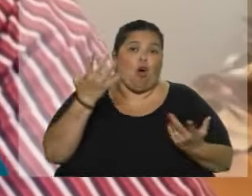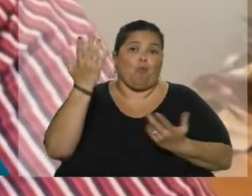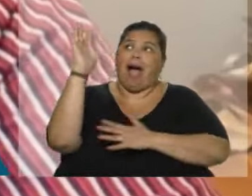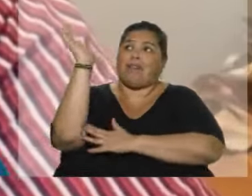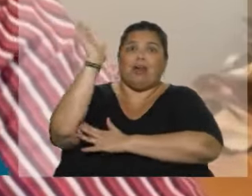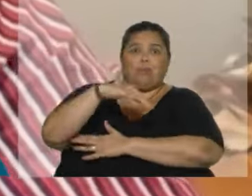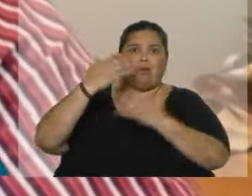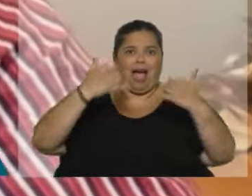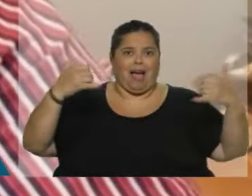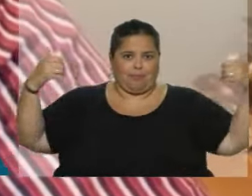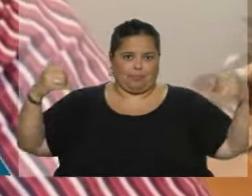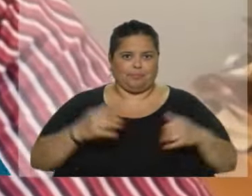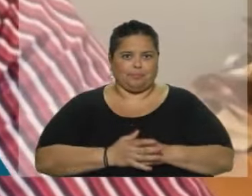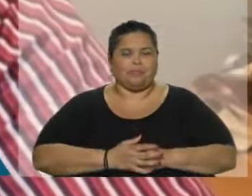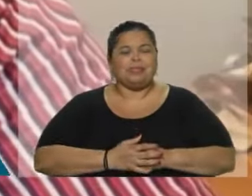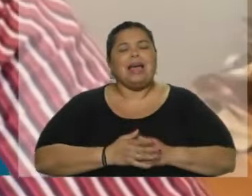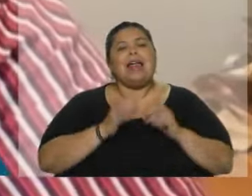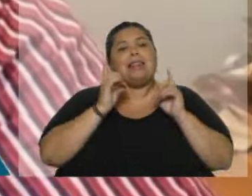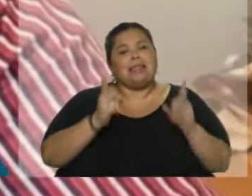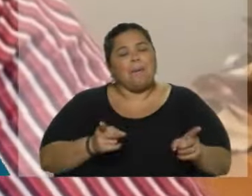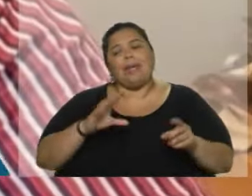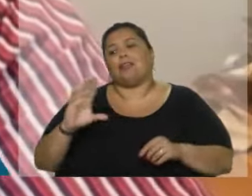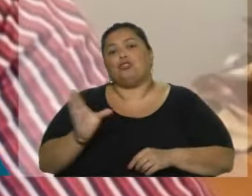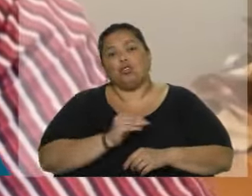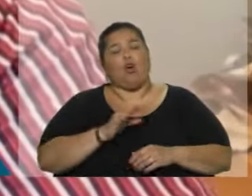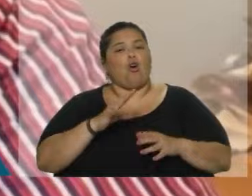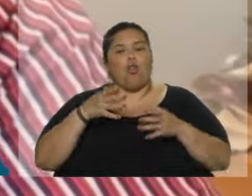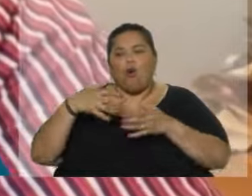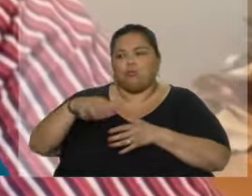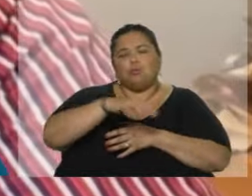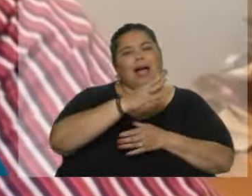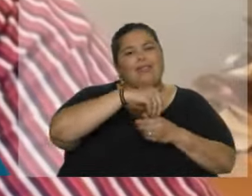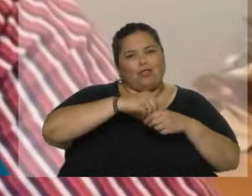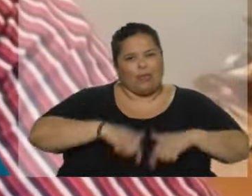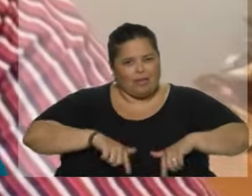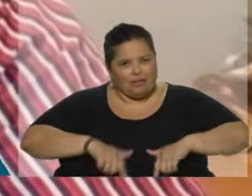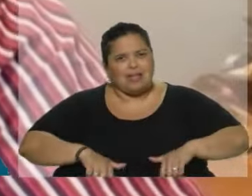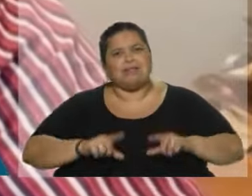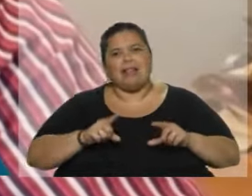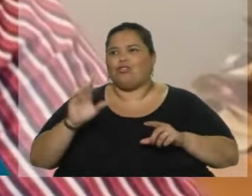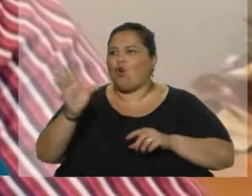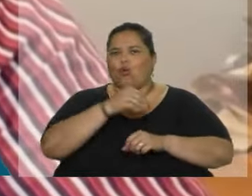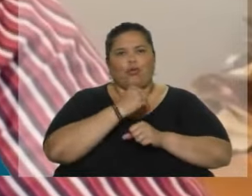Departamental de Emergencia, está en todas las direcciones de la intendencia, promoción social, paseos públicos, aseo urbano,